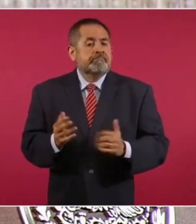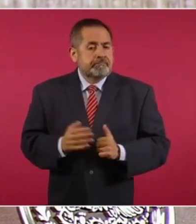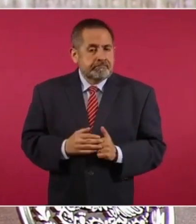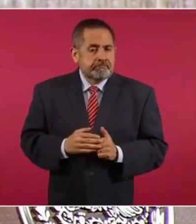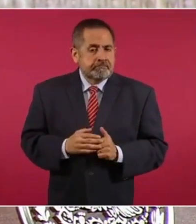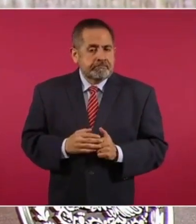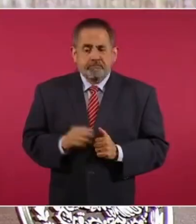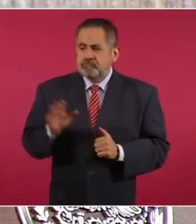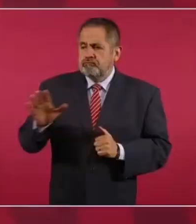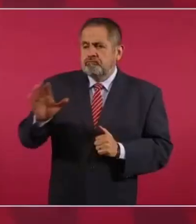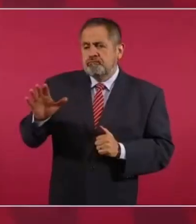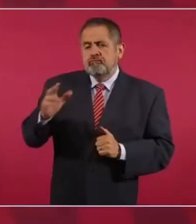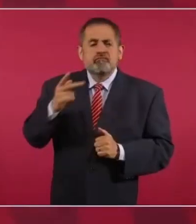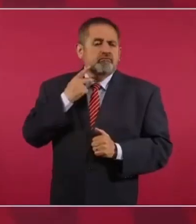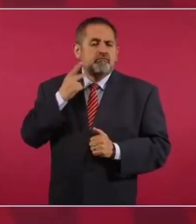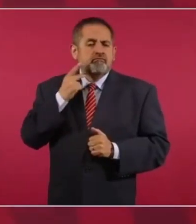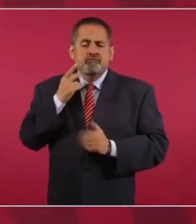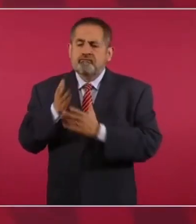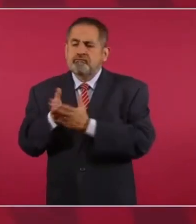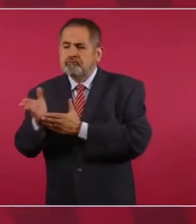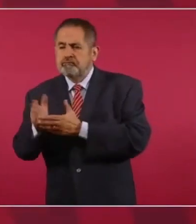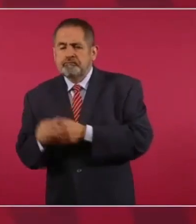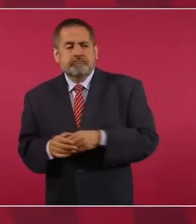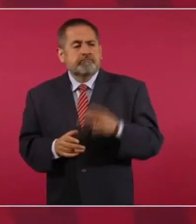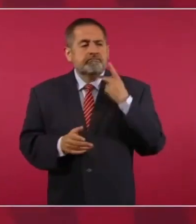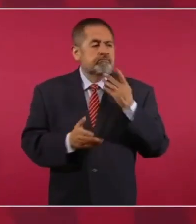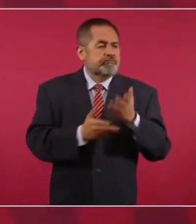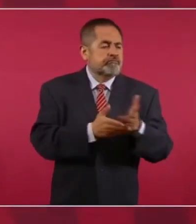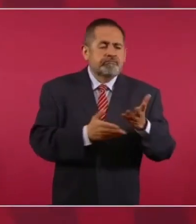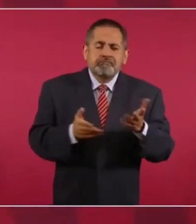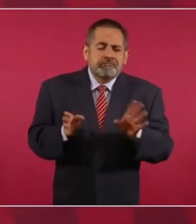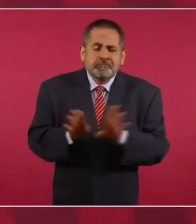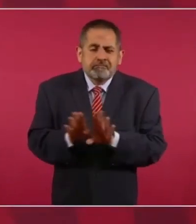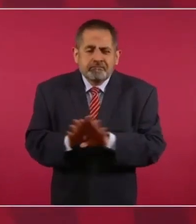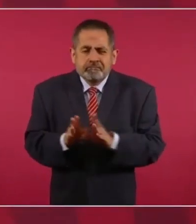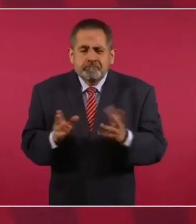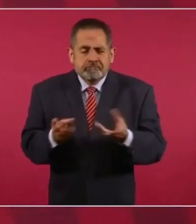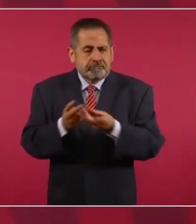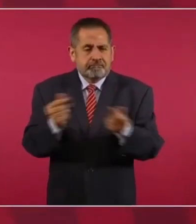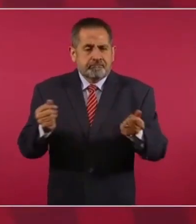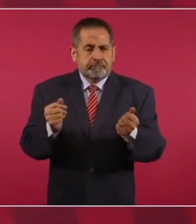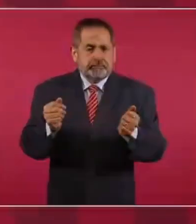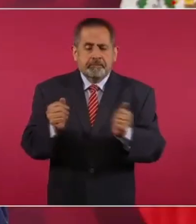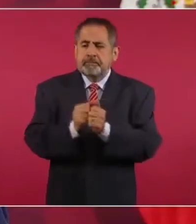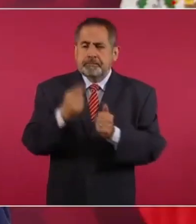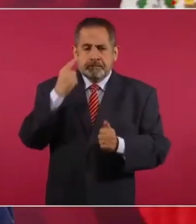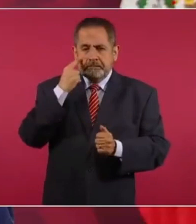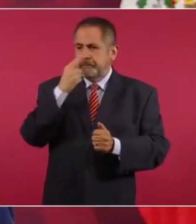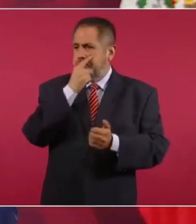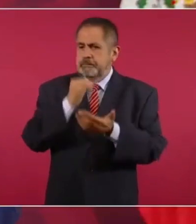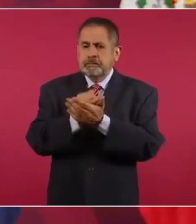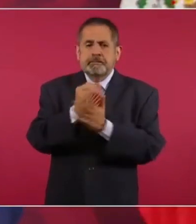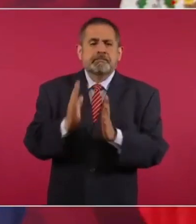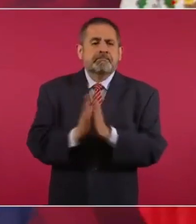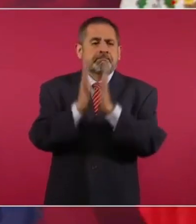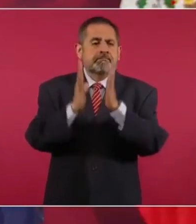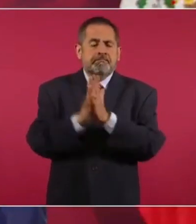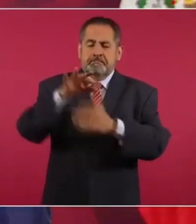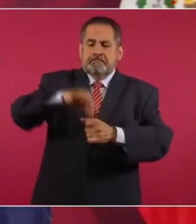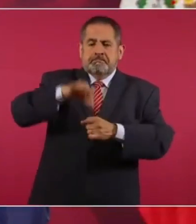las posturas políticas, es a través de la democracia, de las